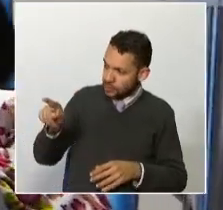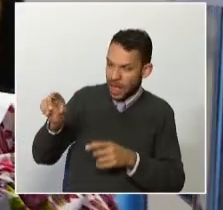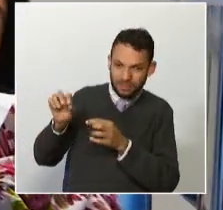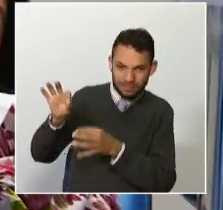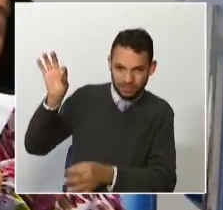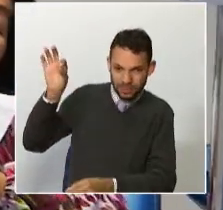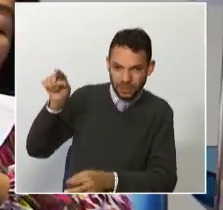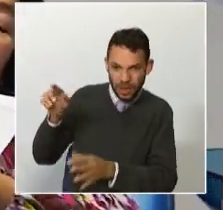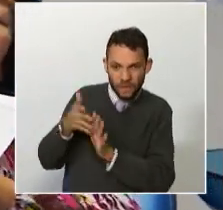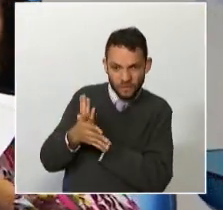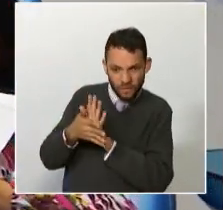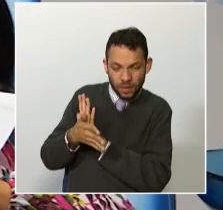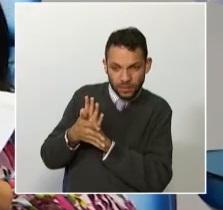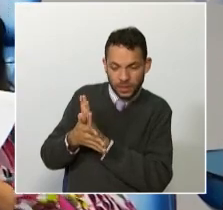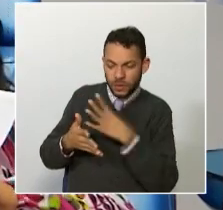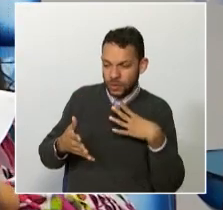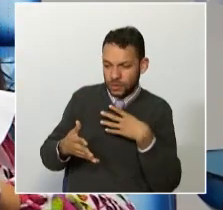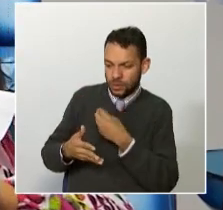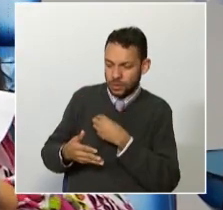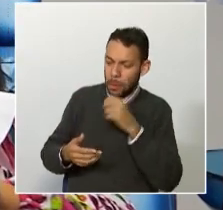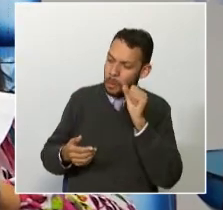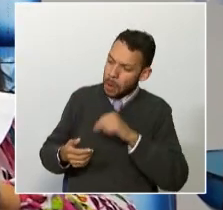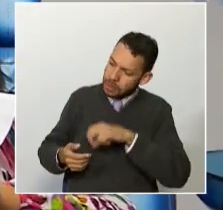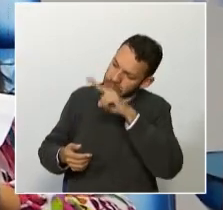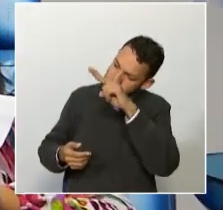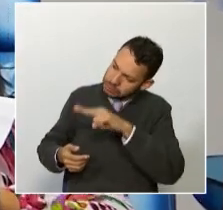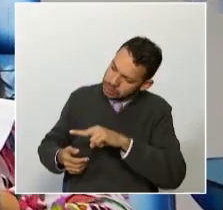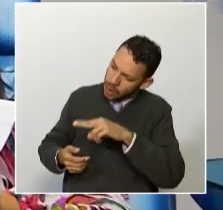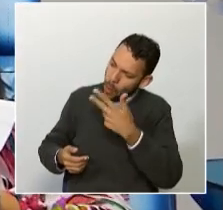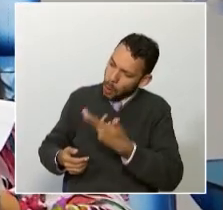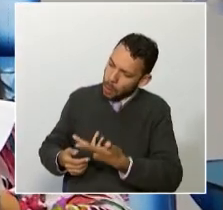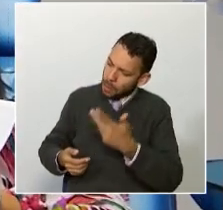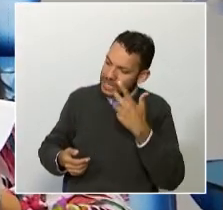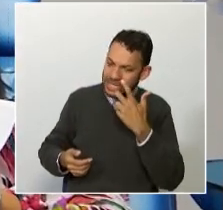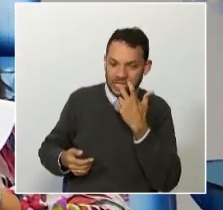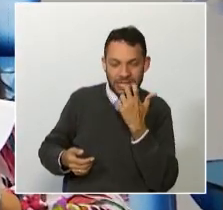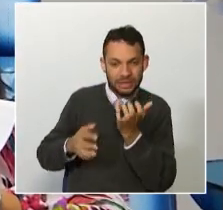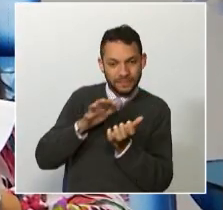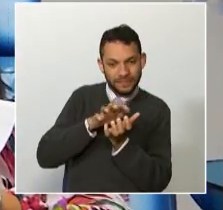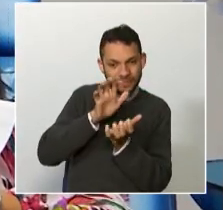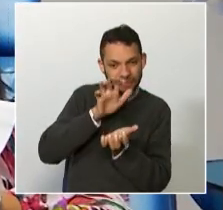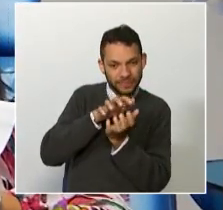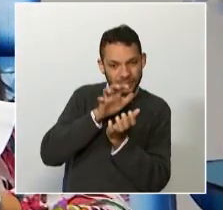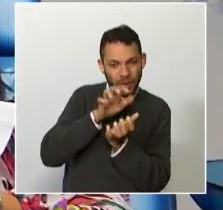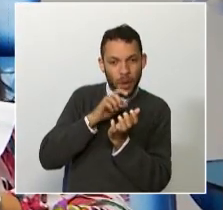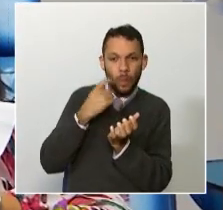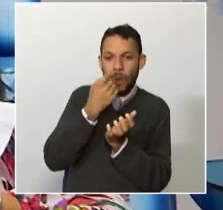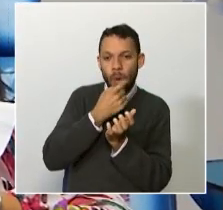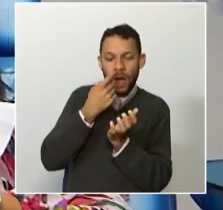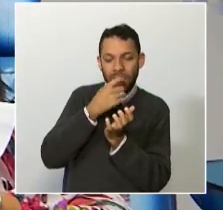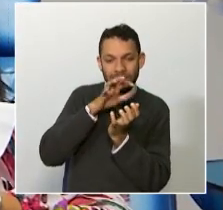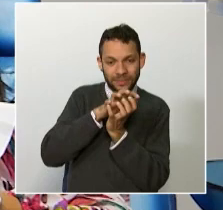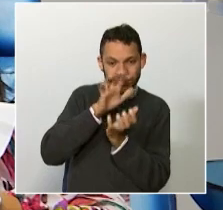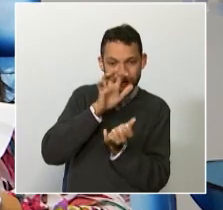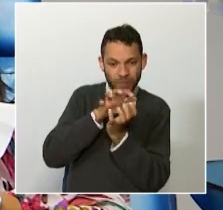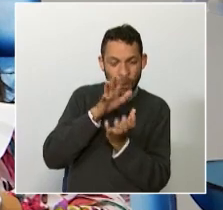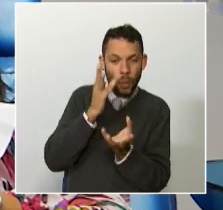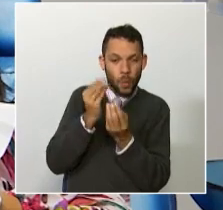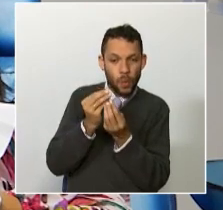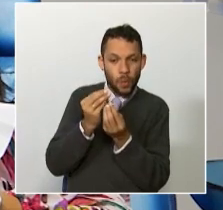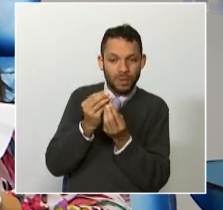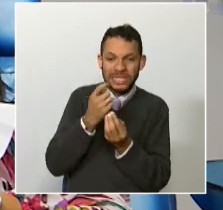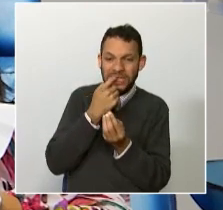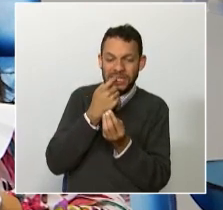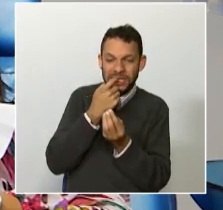neurofocal en donde nosotros miramos o tenemos como un esquema ilustrando cada grupo de dientes